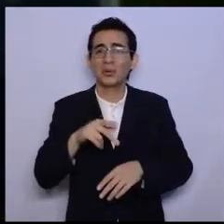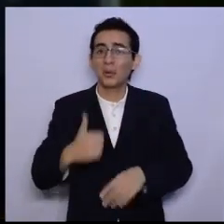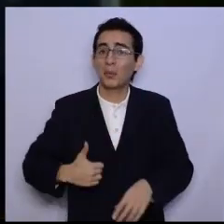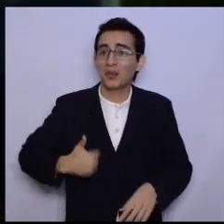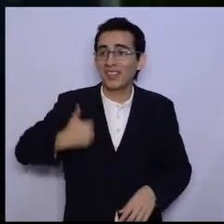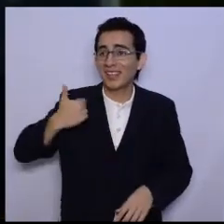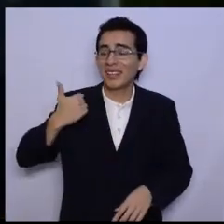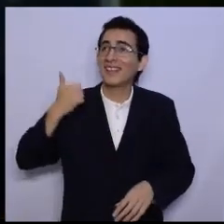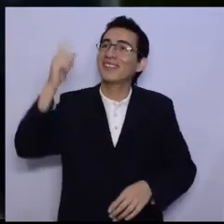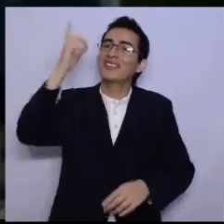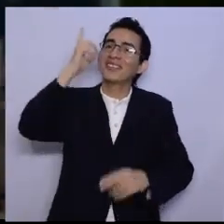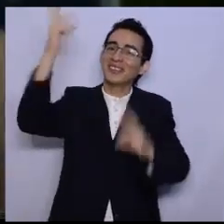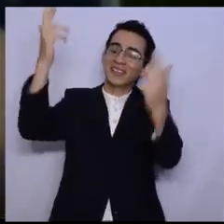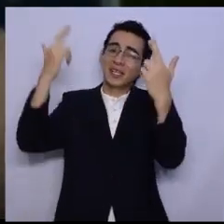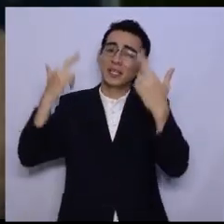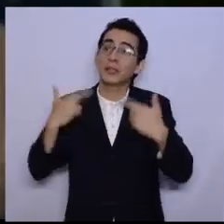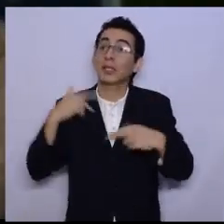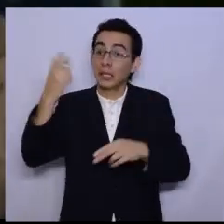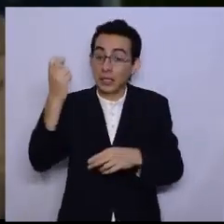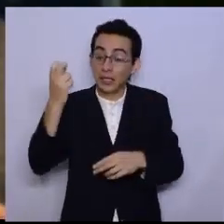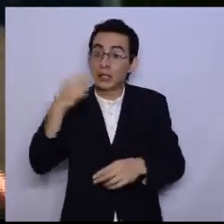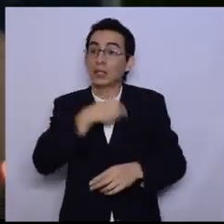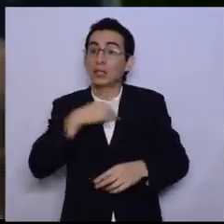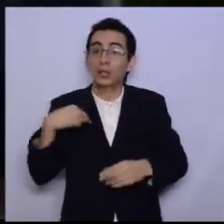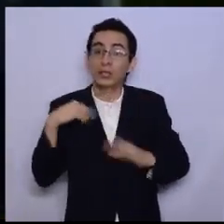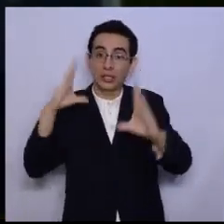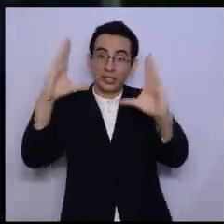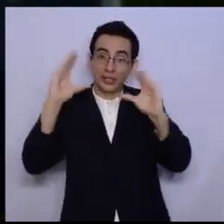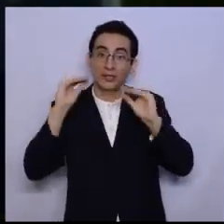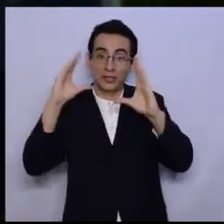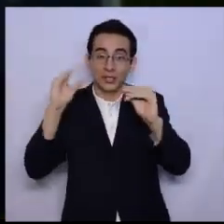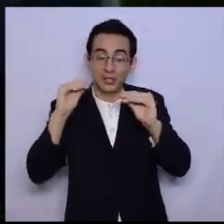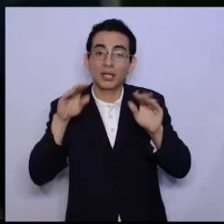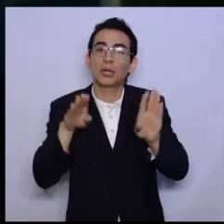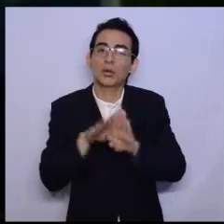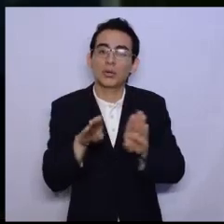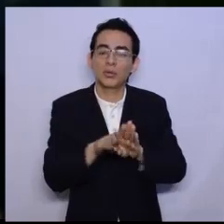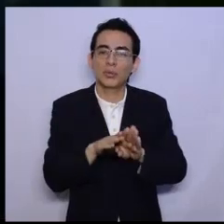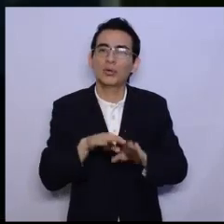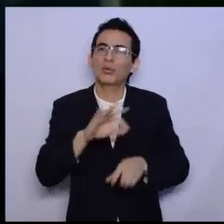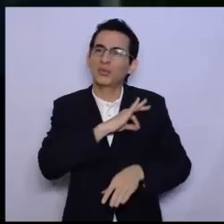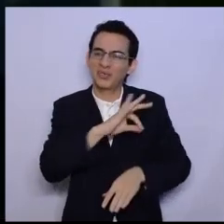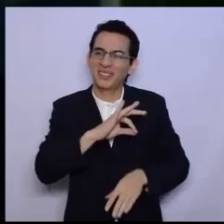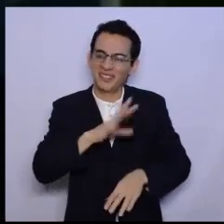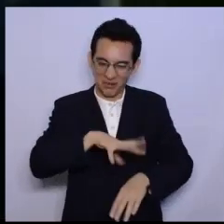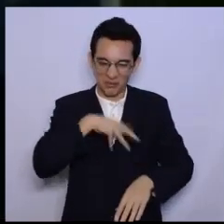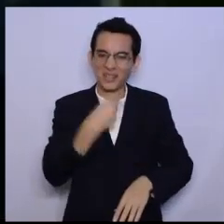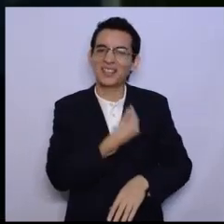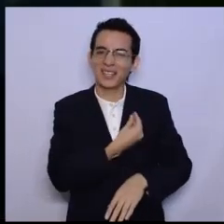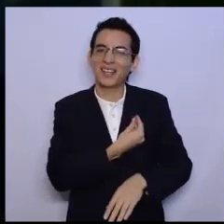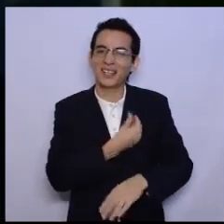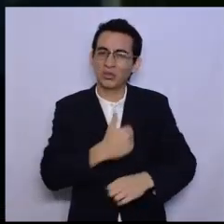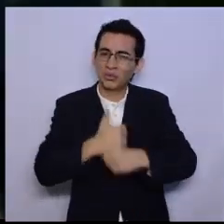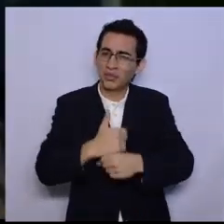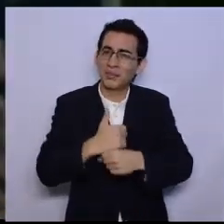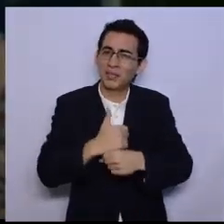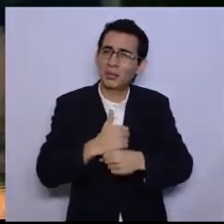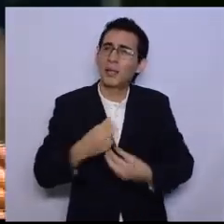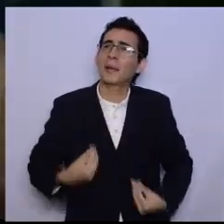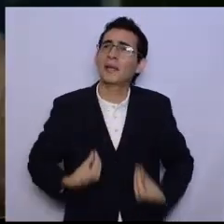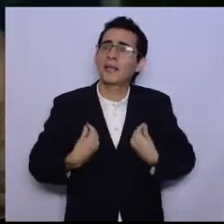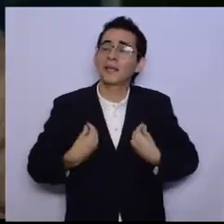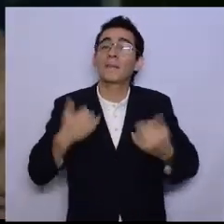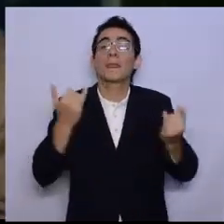gracia que me capacita para soportar el sufrimiento, las pruebas de la vida, que